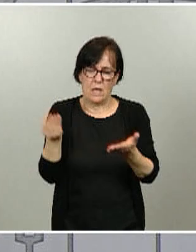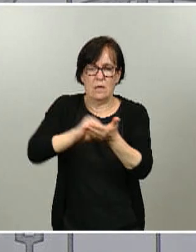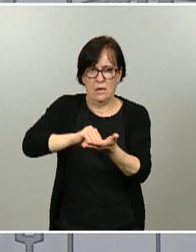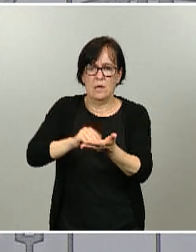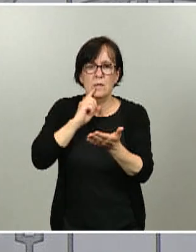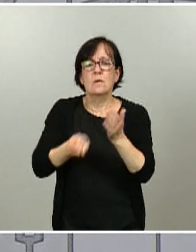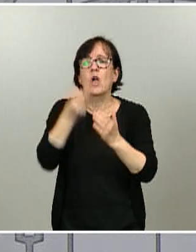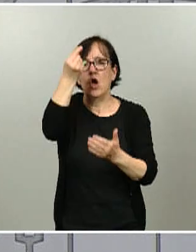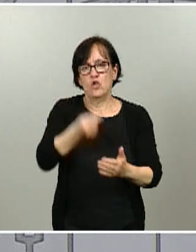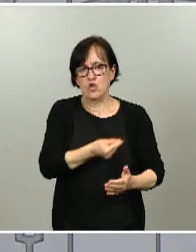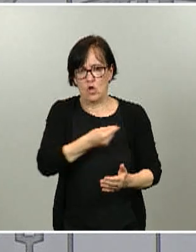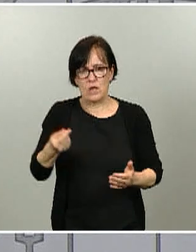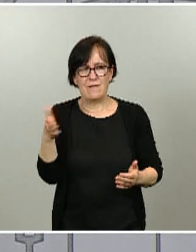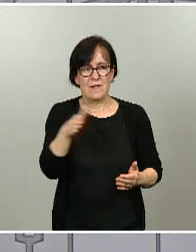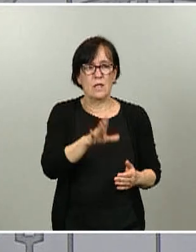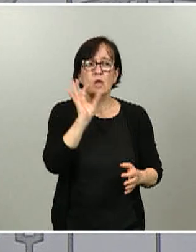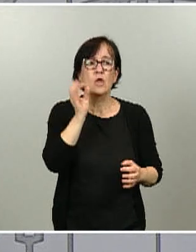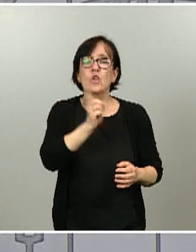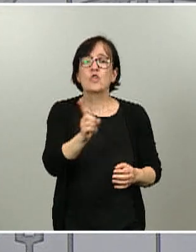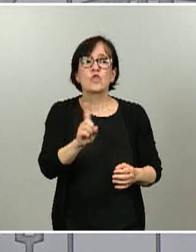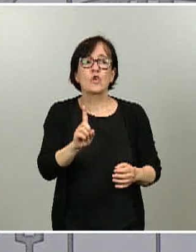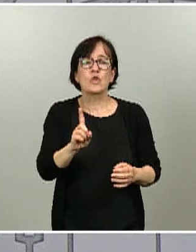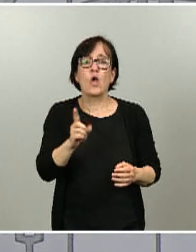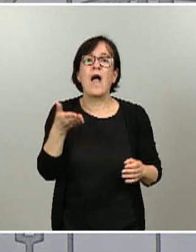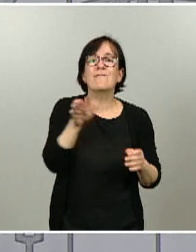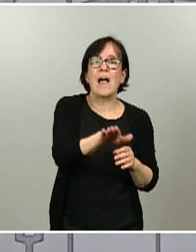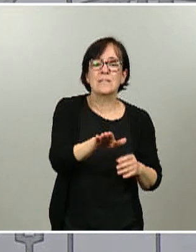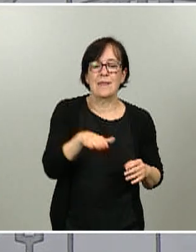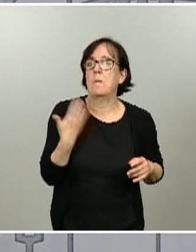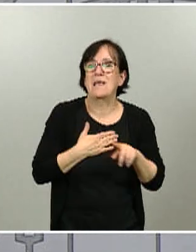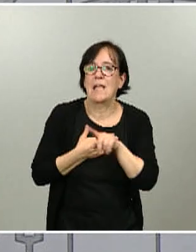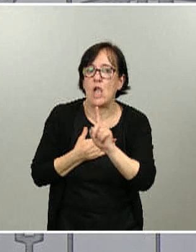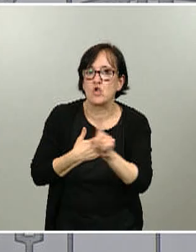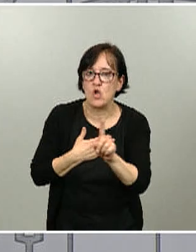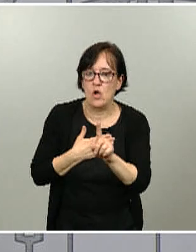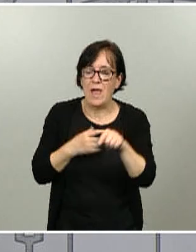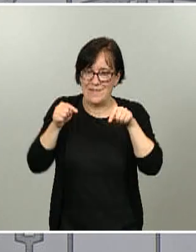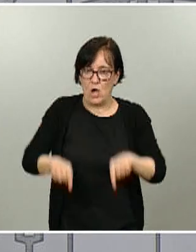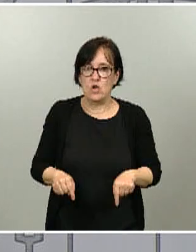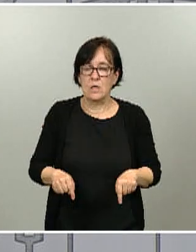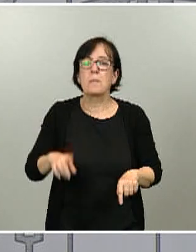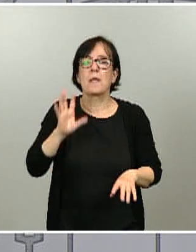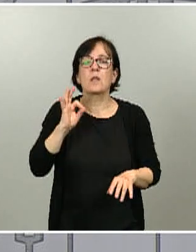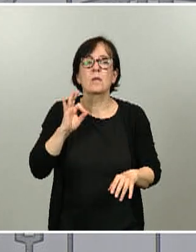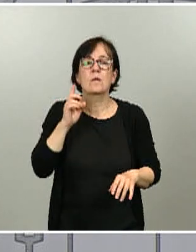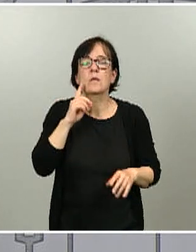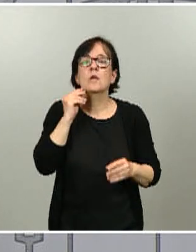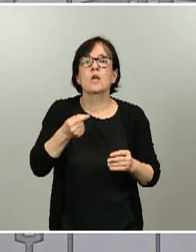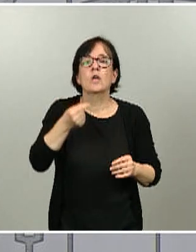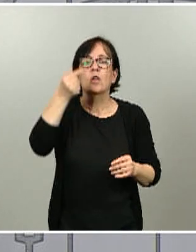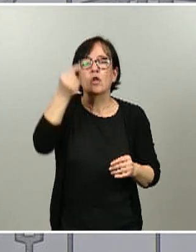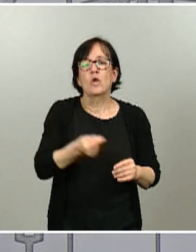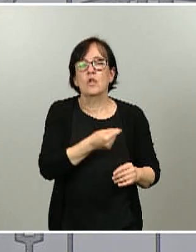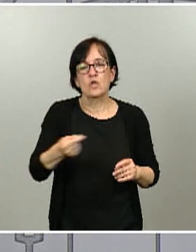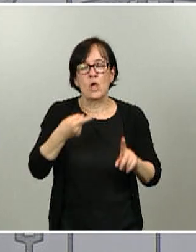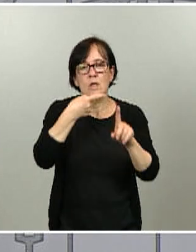fallecidos. Obviamente no en los fallecidos de mañana, porque serían de hoy, pero sí que aparecerán en el total de la suma de esos 3